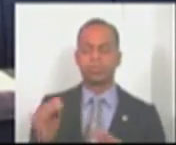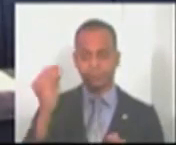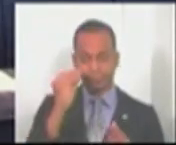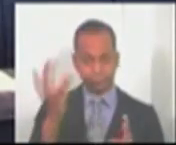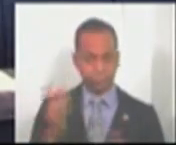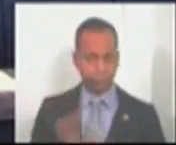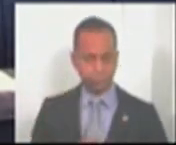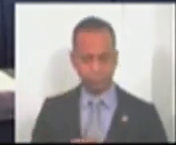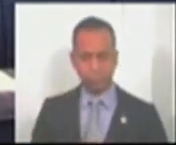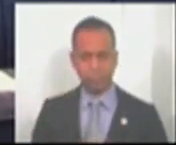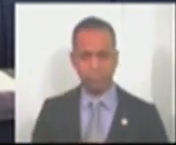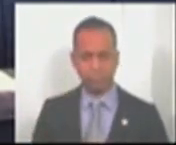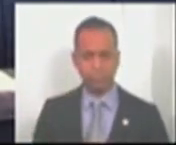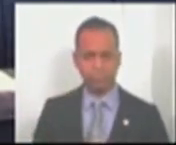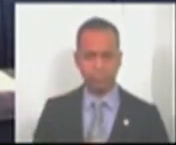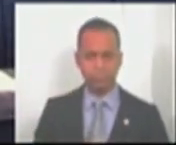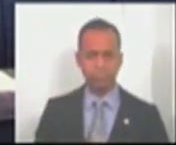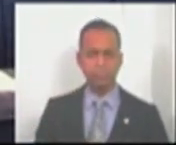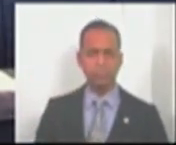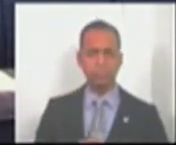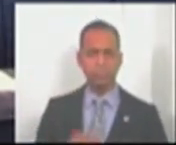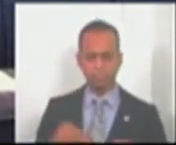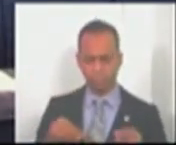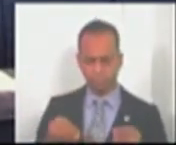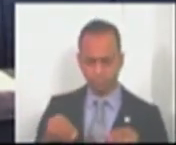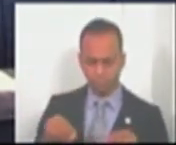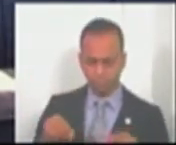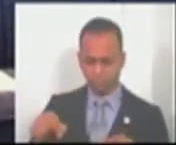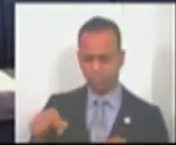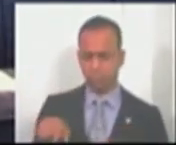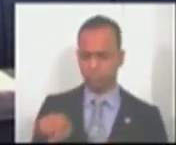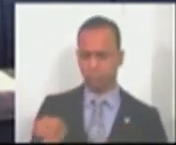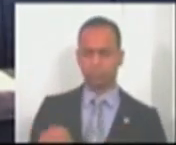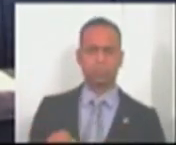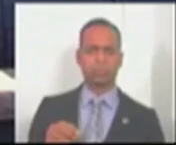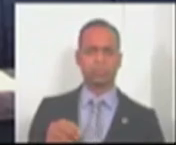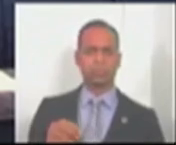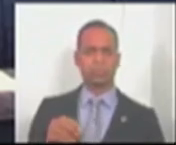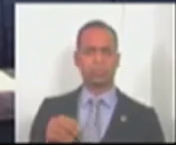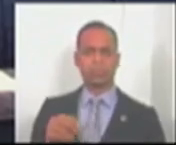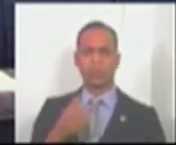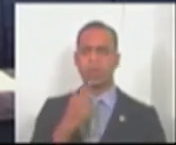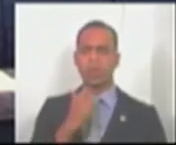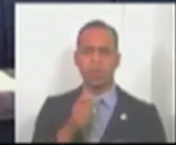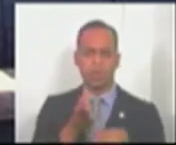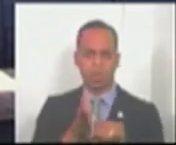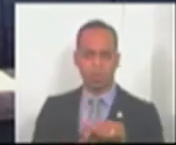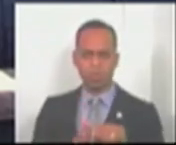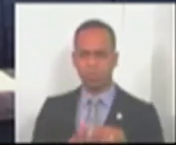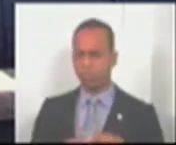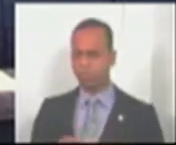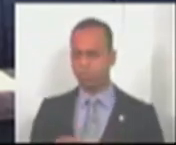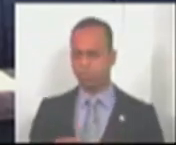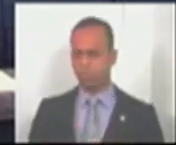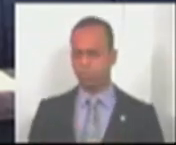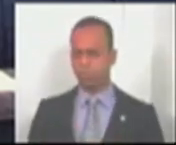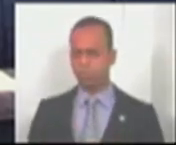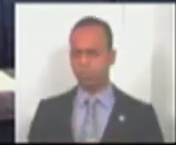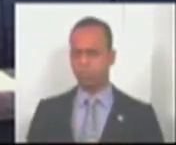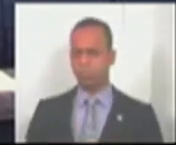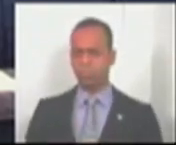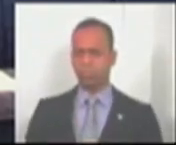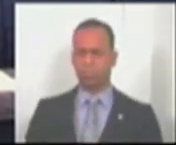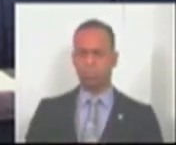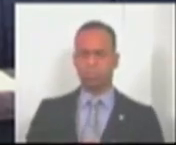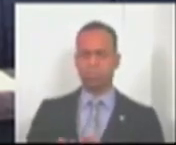¿qué piensa del deterioro de los partidos políticos, de la falta de confianza de la gente en los partidos políticos a Felipe